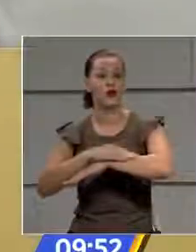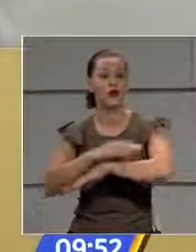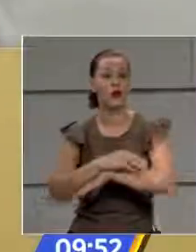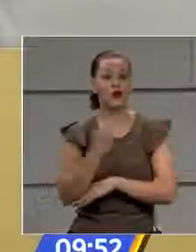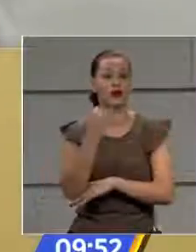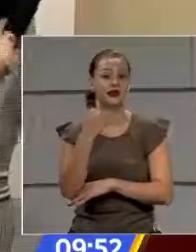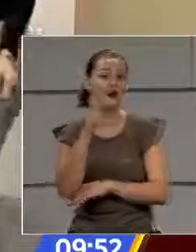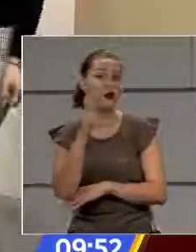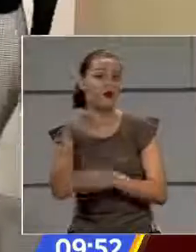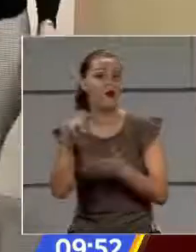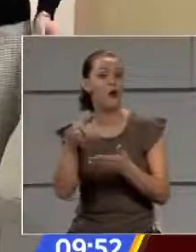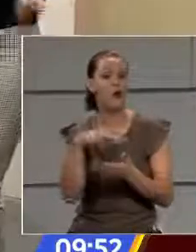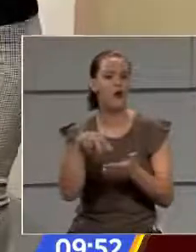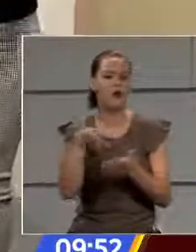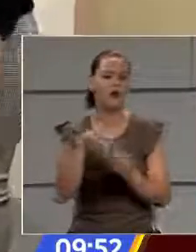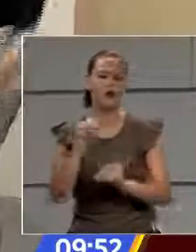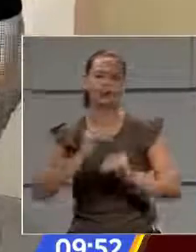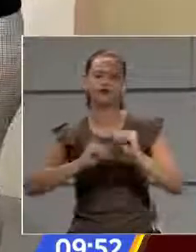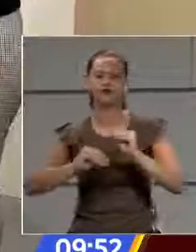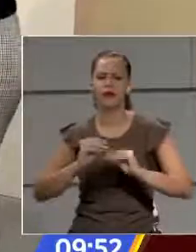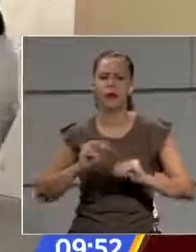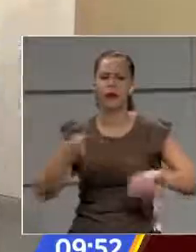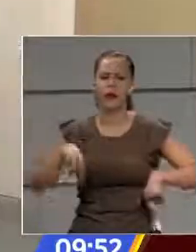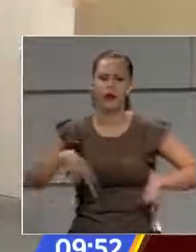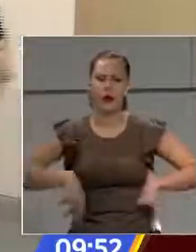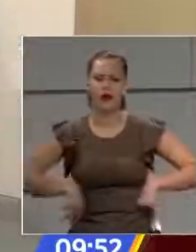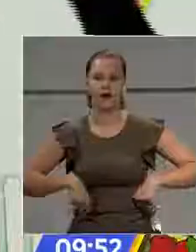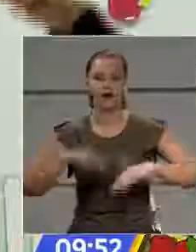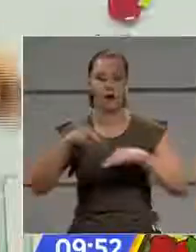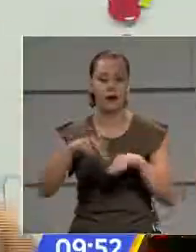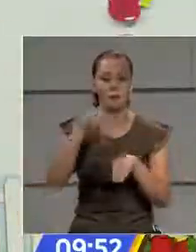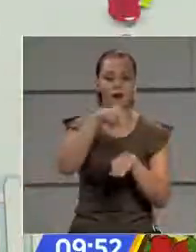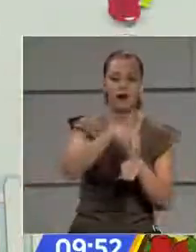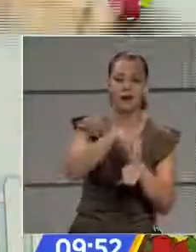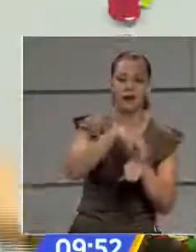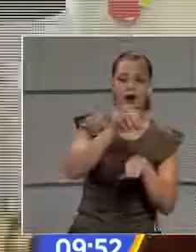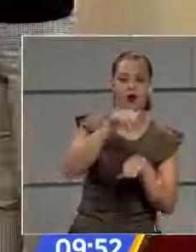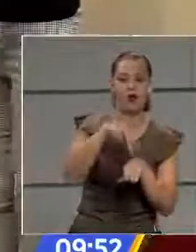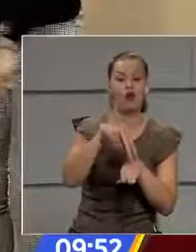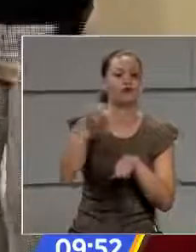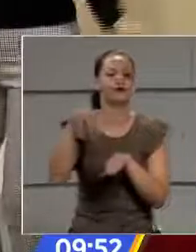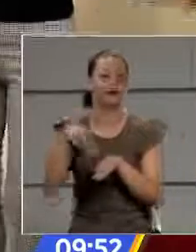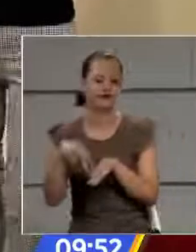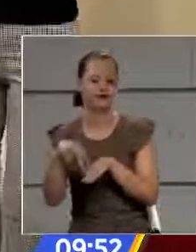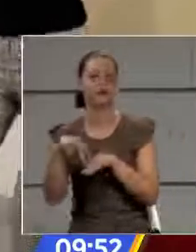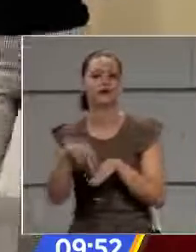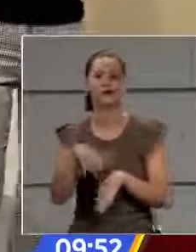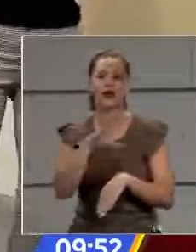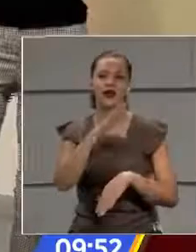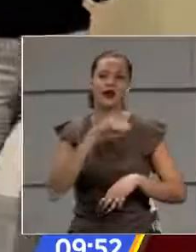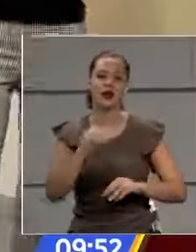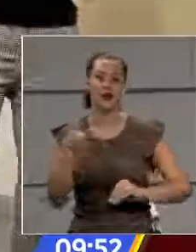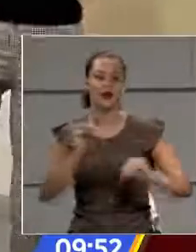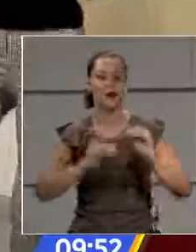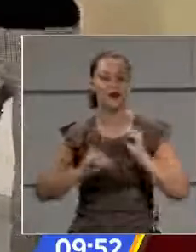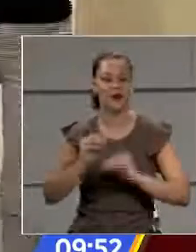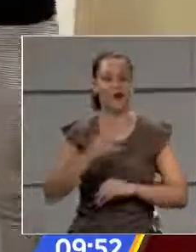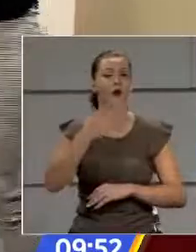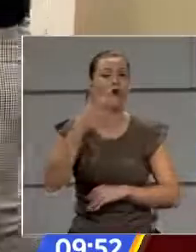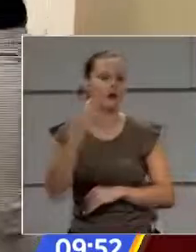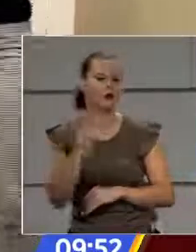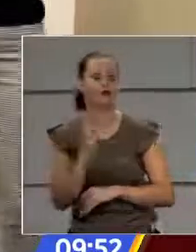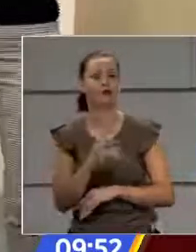musiquita, ella baila meneando suavecito la colita. Y brinca pa' un lado y brinca pa' el otro. Y se mueve con un ritmo bien sabroso.